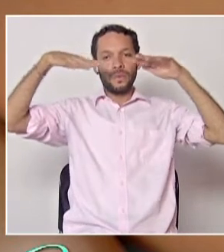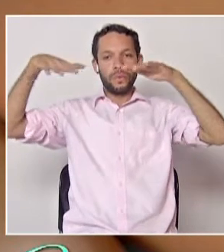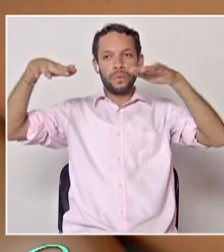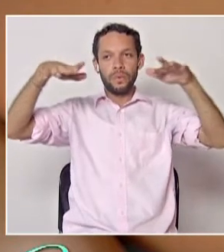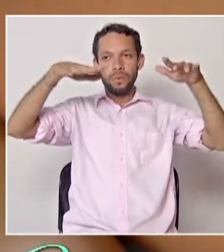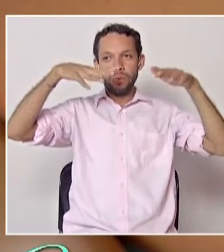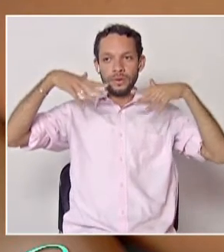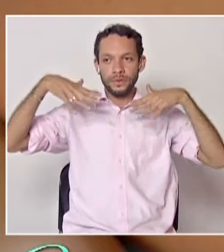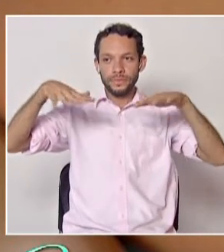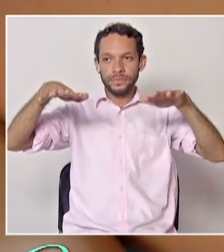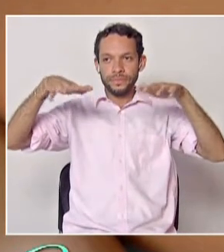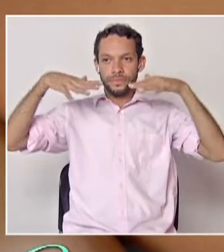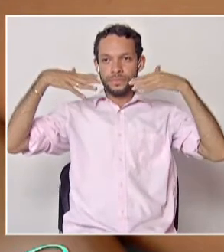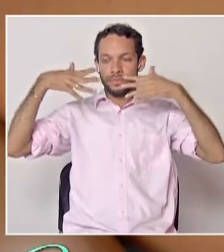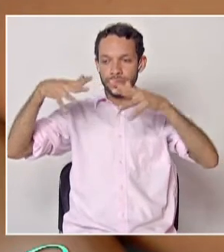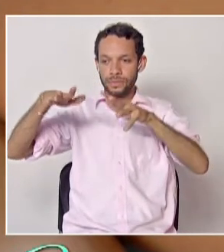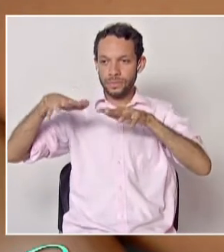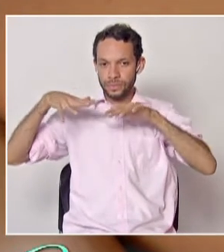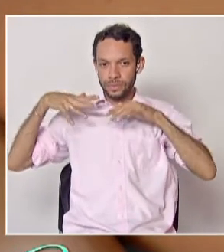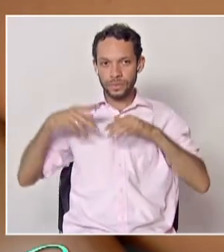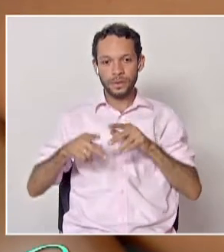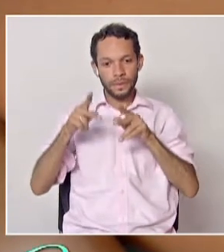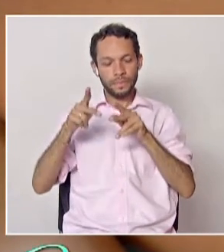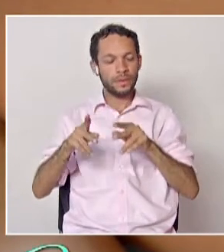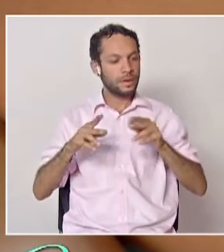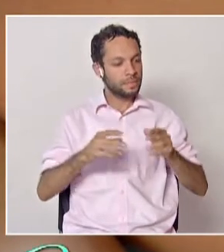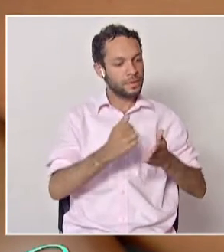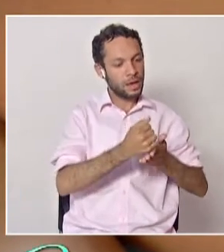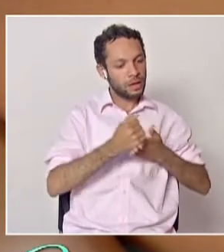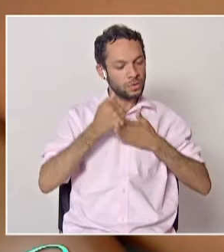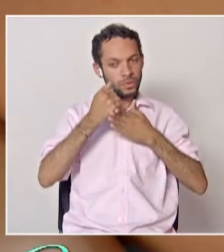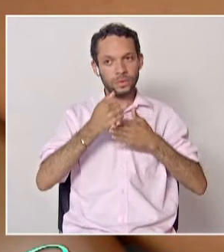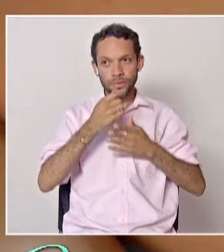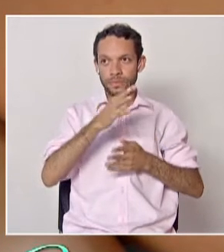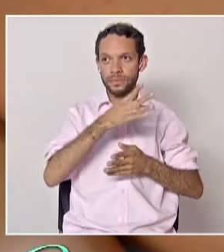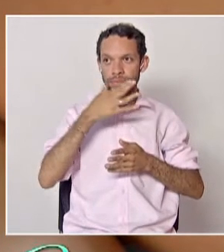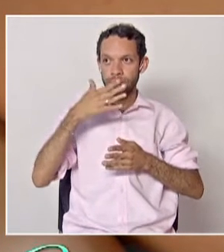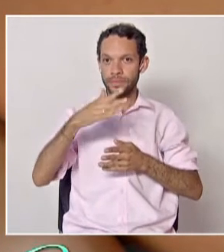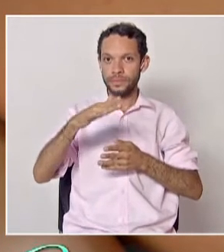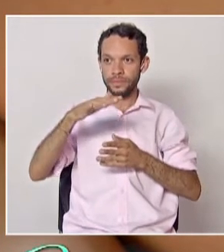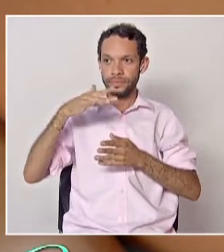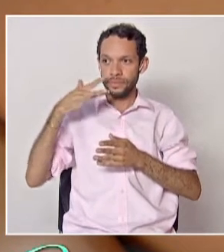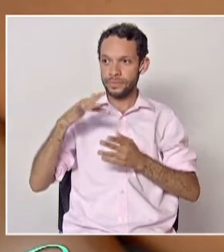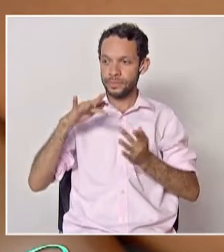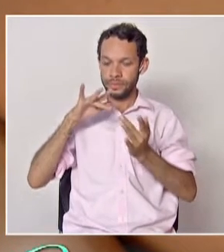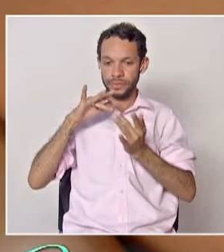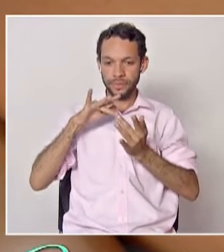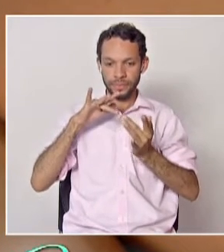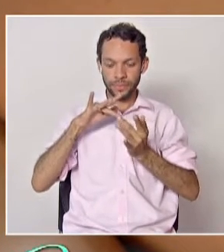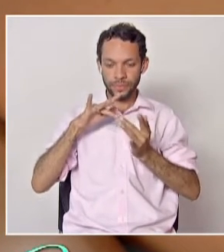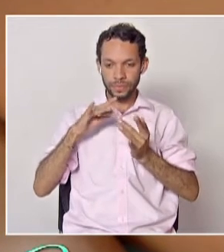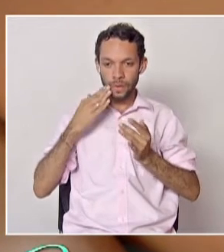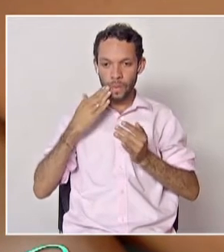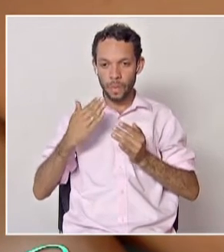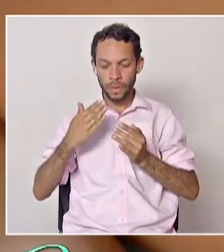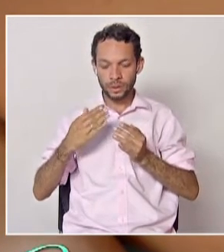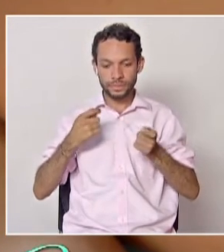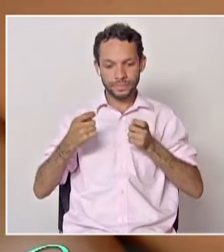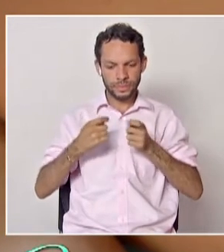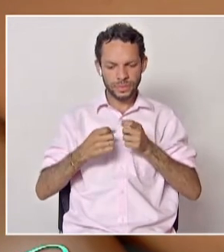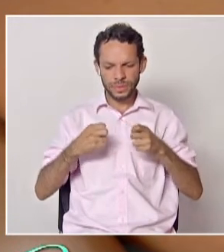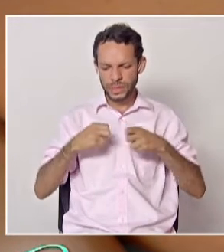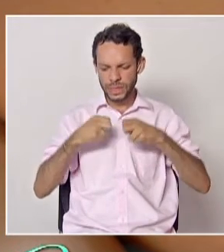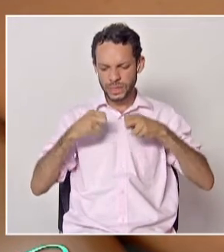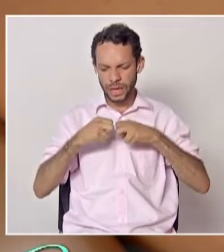que se llama sistema conjuntivo que eso está conformado por las pequeñas capas de aire que separan todos los microtejidos y cuando se acumula energía